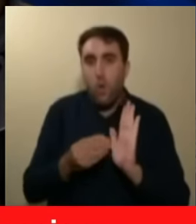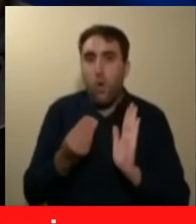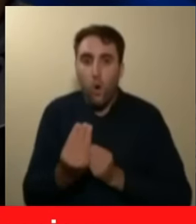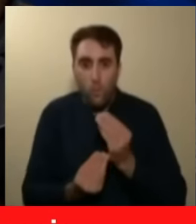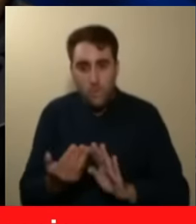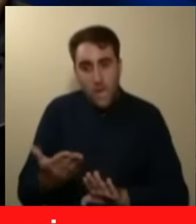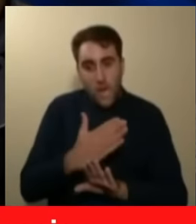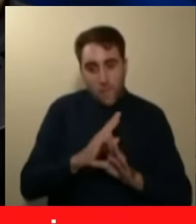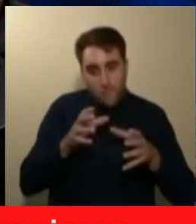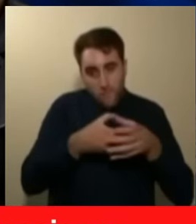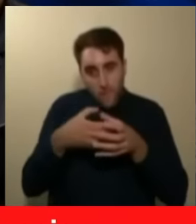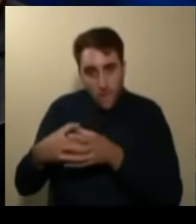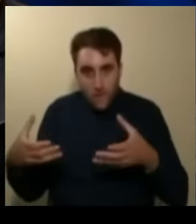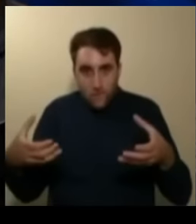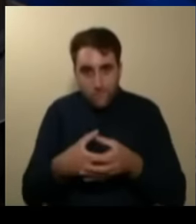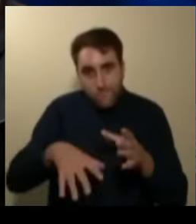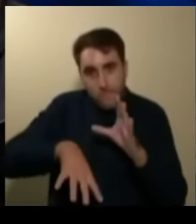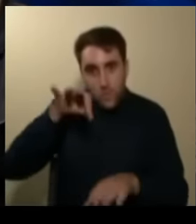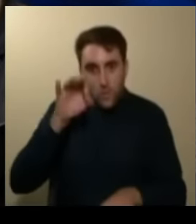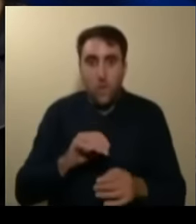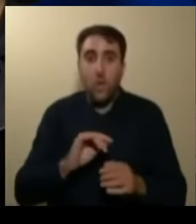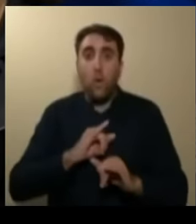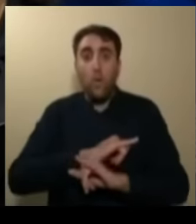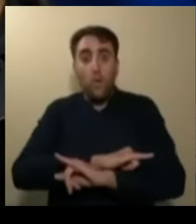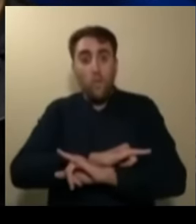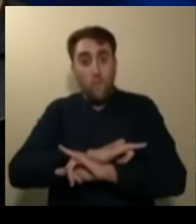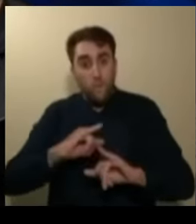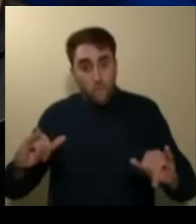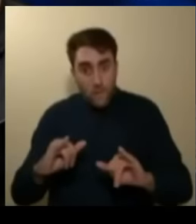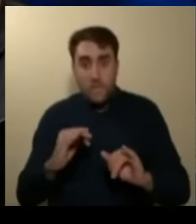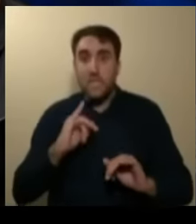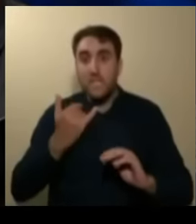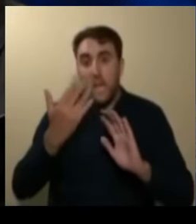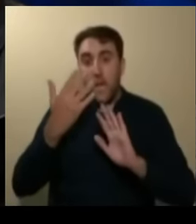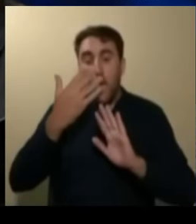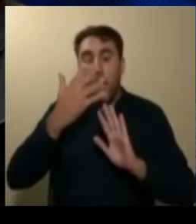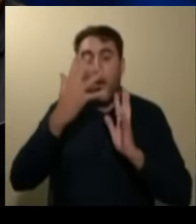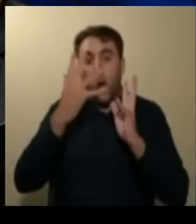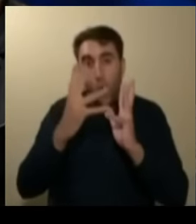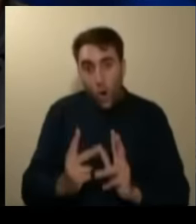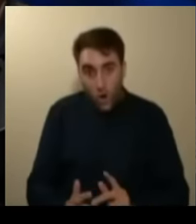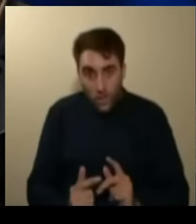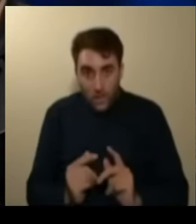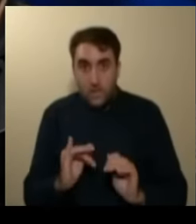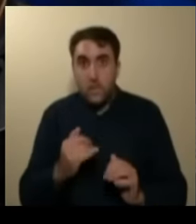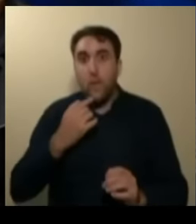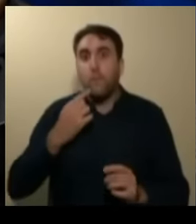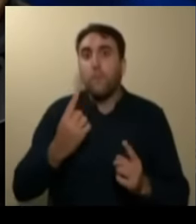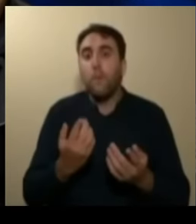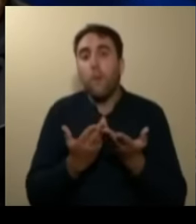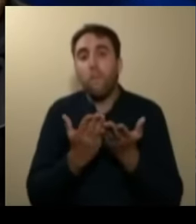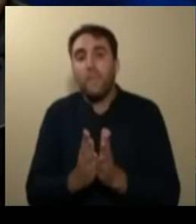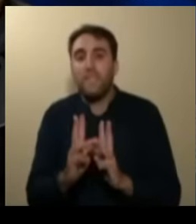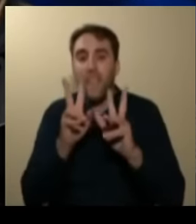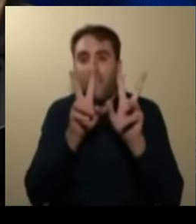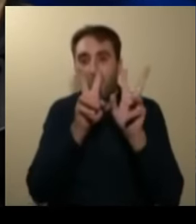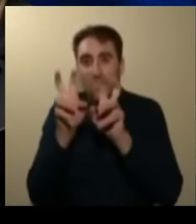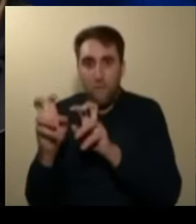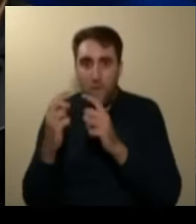exposiciones. Luego de las exposiciones iniciales, cuyo orden también fue sorteado, comenzará el desarrollo de los ejes